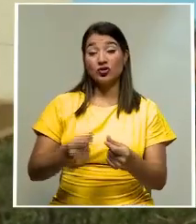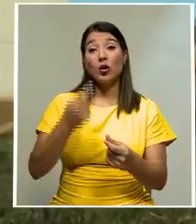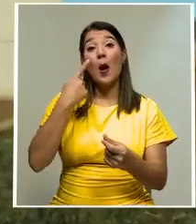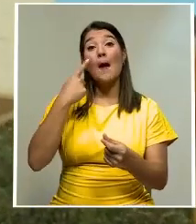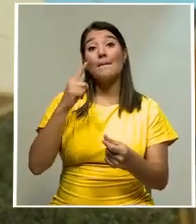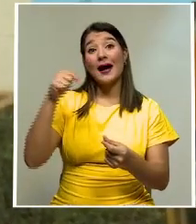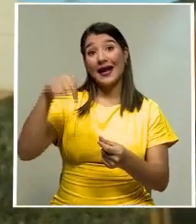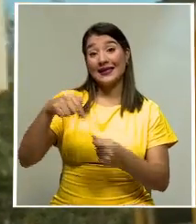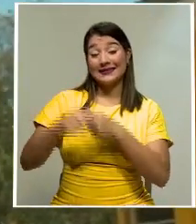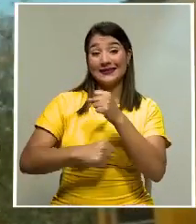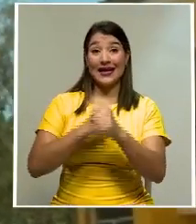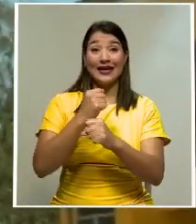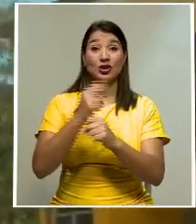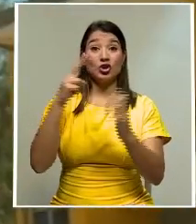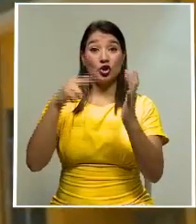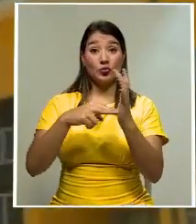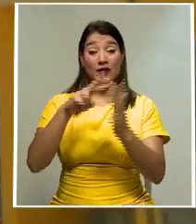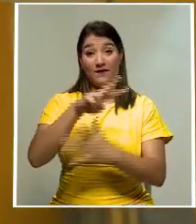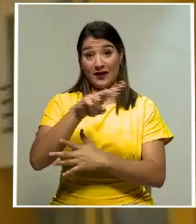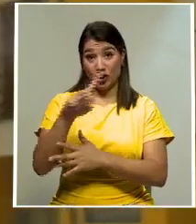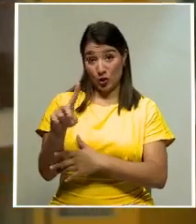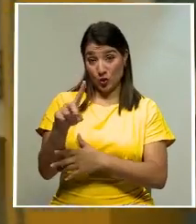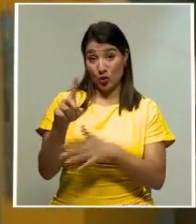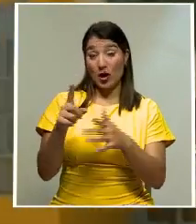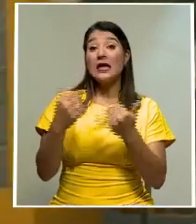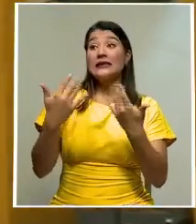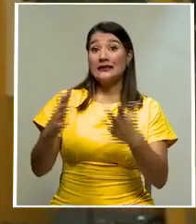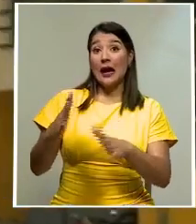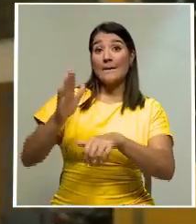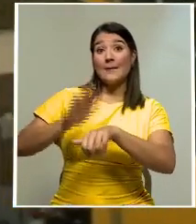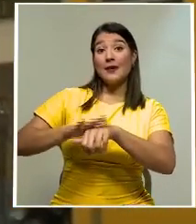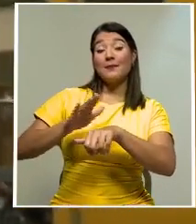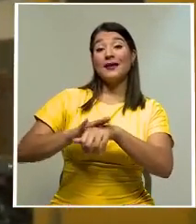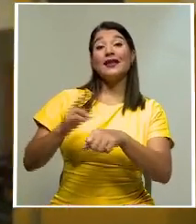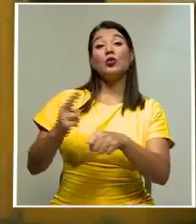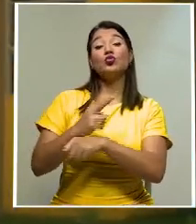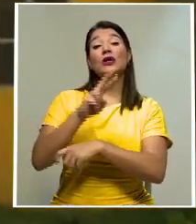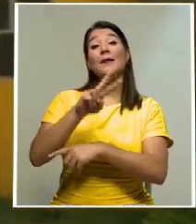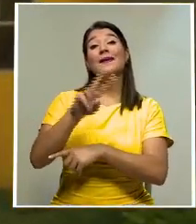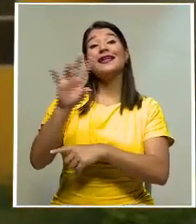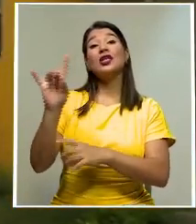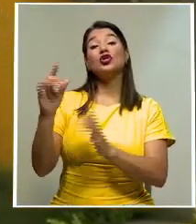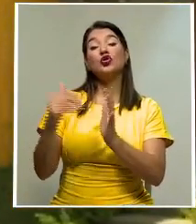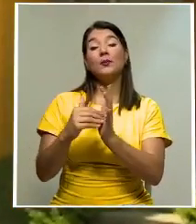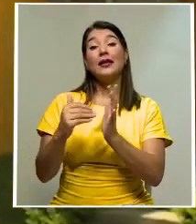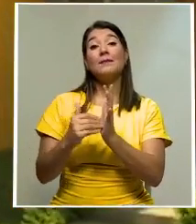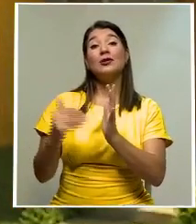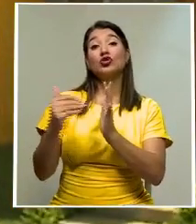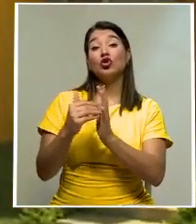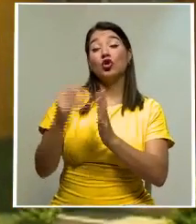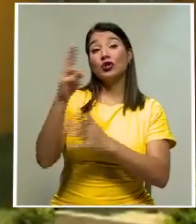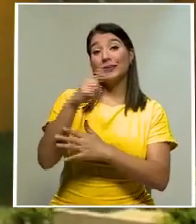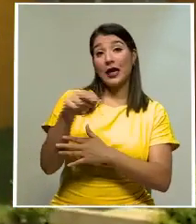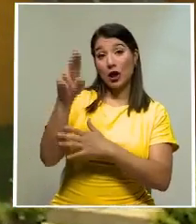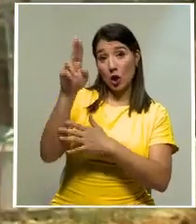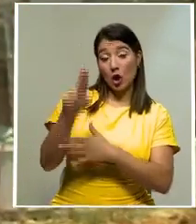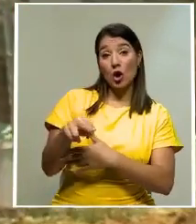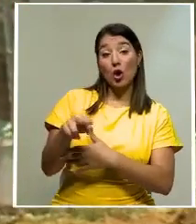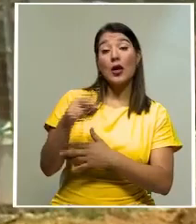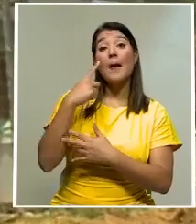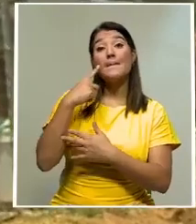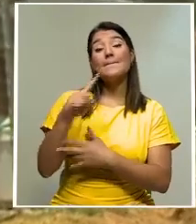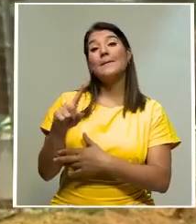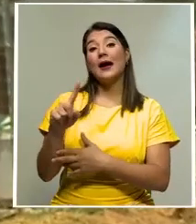año 2021, en donde se habilita el uso de 28,000 millones de colones del Fondo de Desarrollo Social y